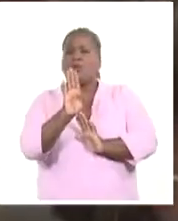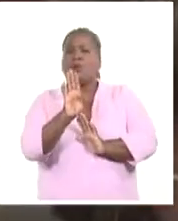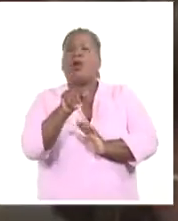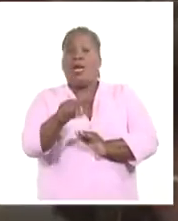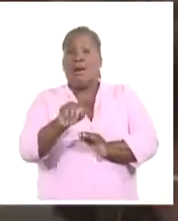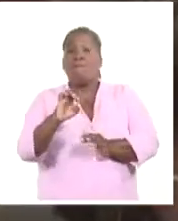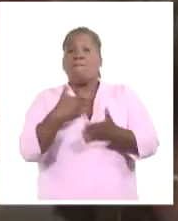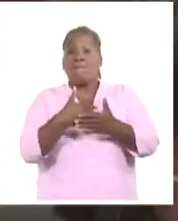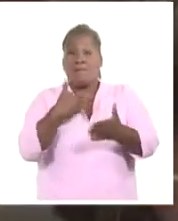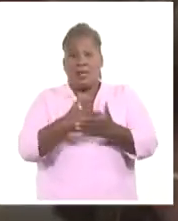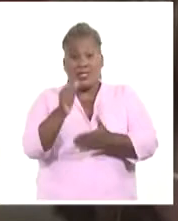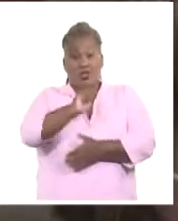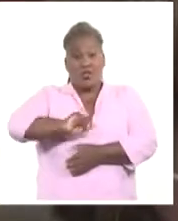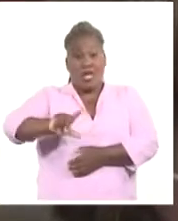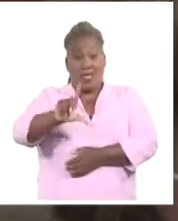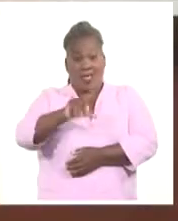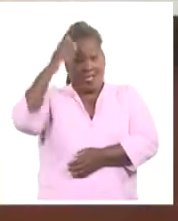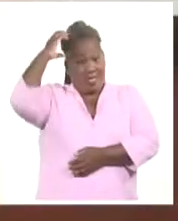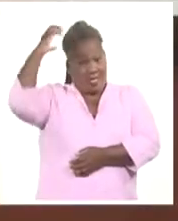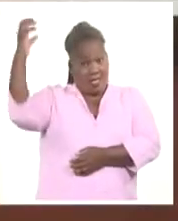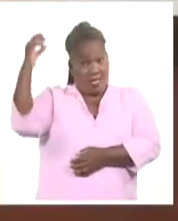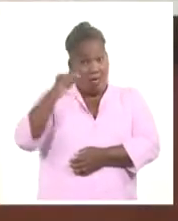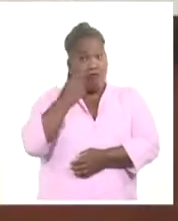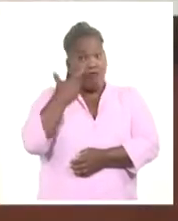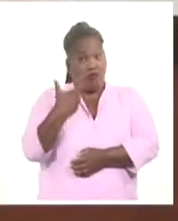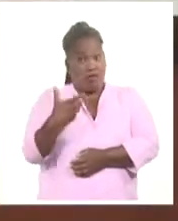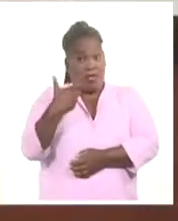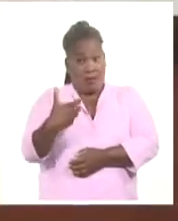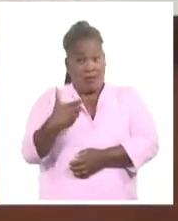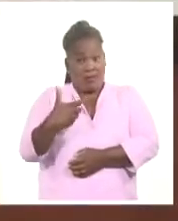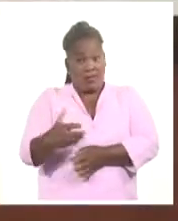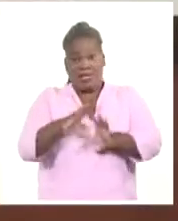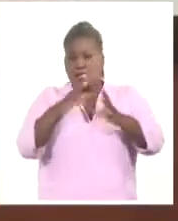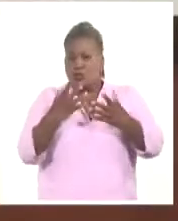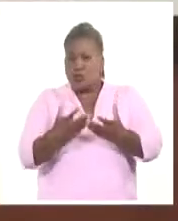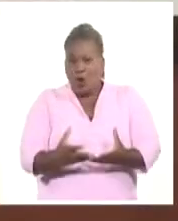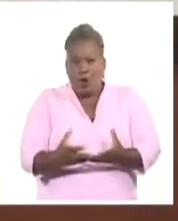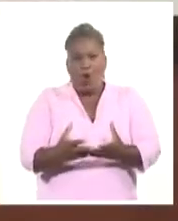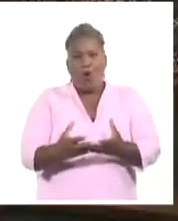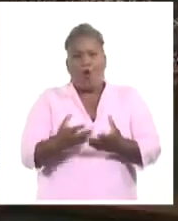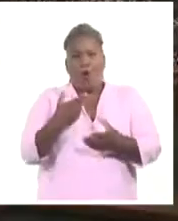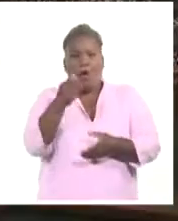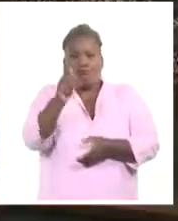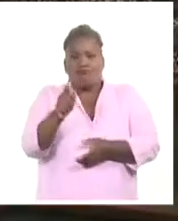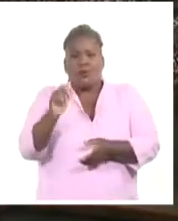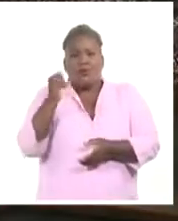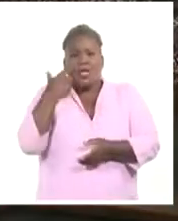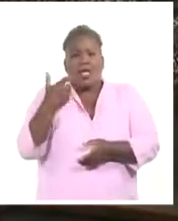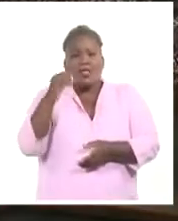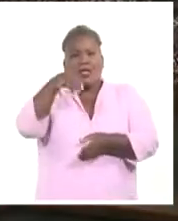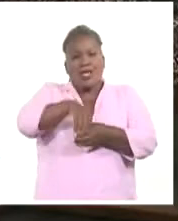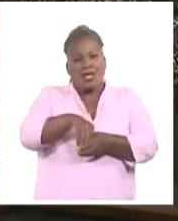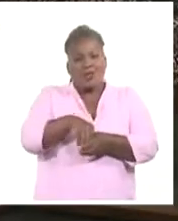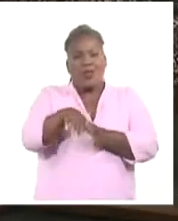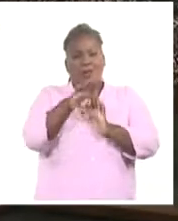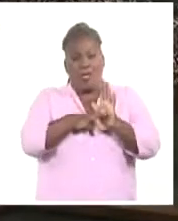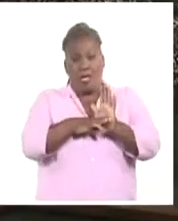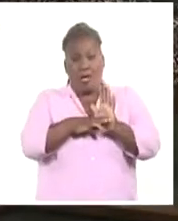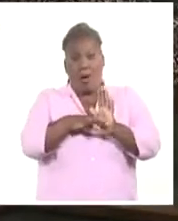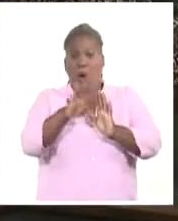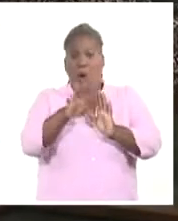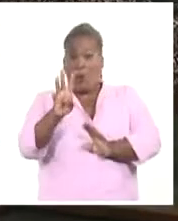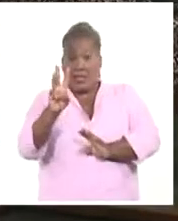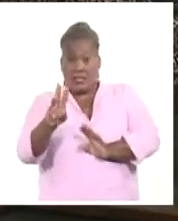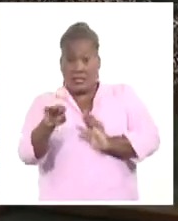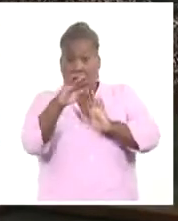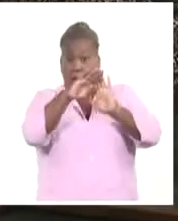estatal socialista como sujeto fundamental de todo el entramado de actores económicos. No solamente las 43 que ya estaban aprobadas, sino